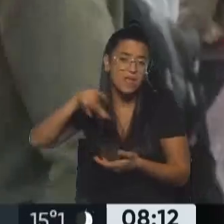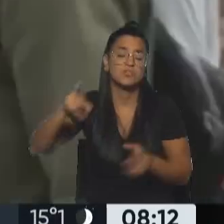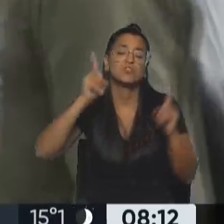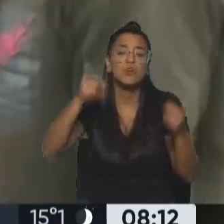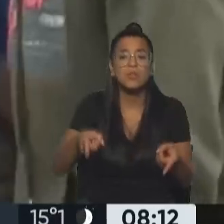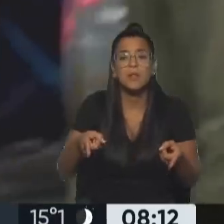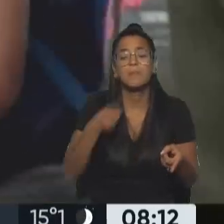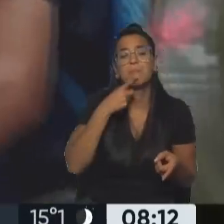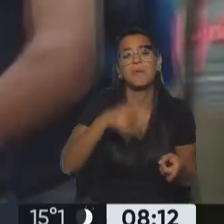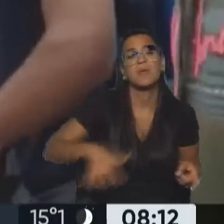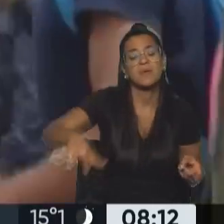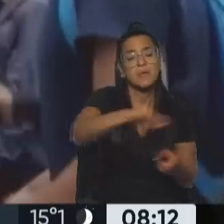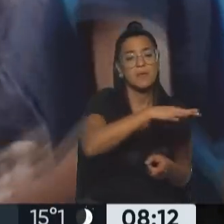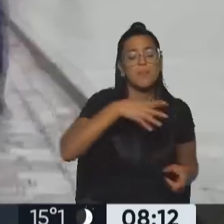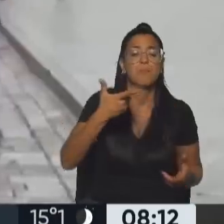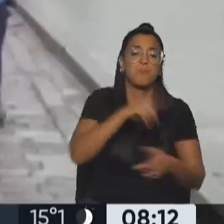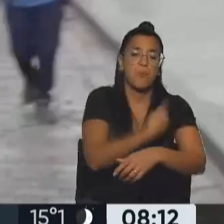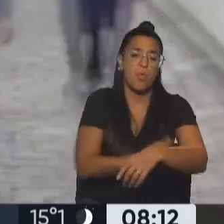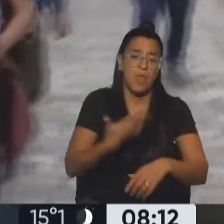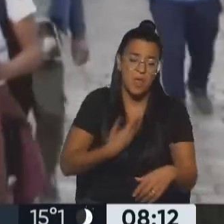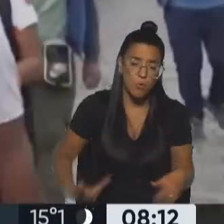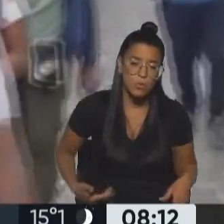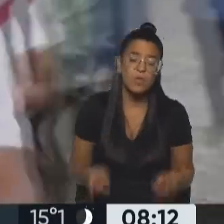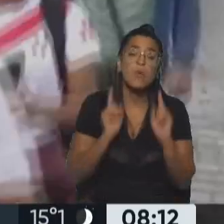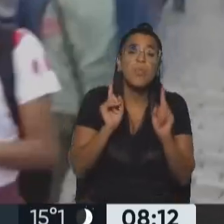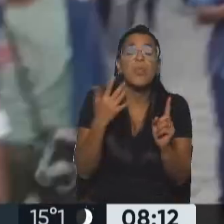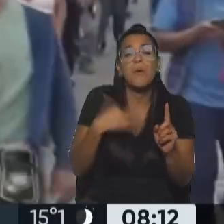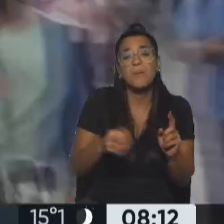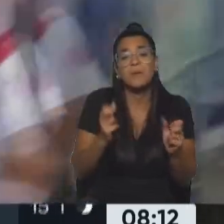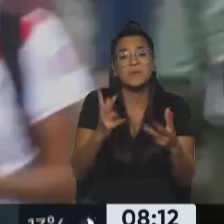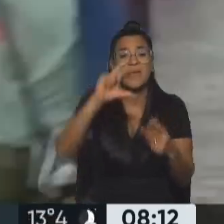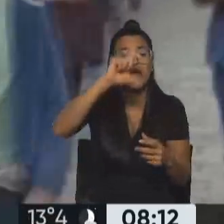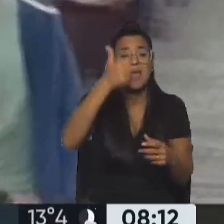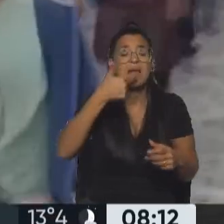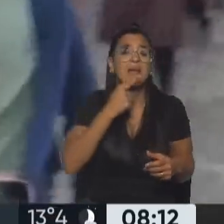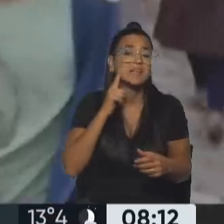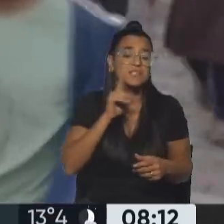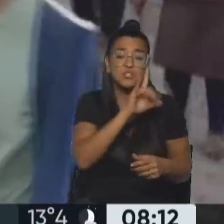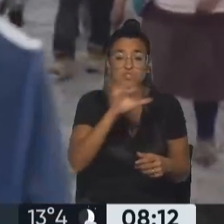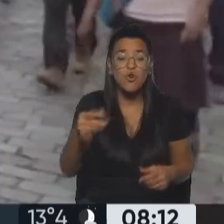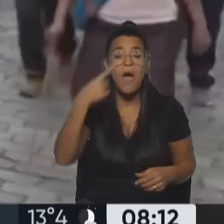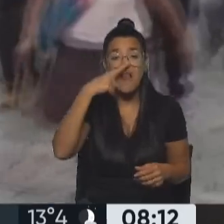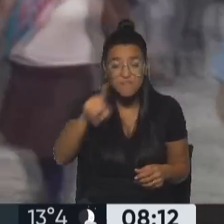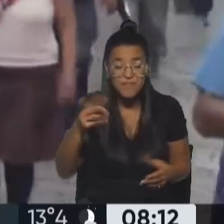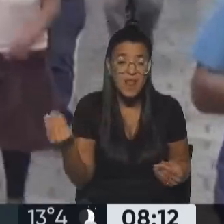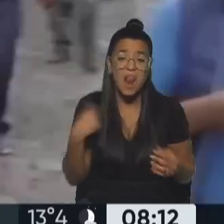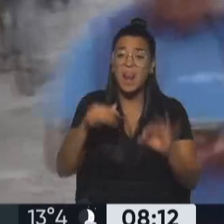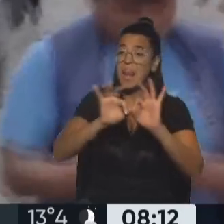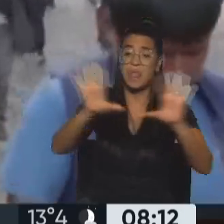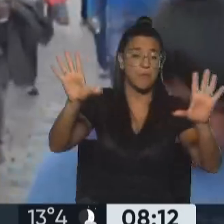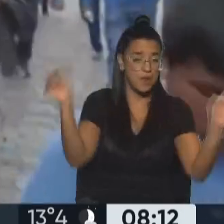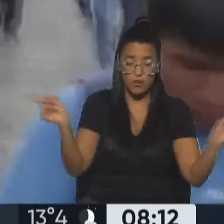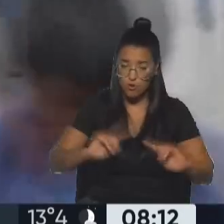lo que es la sede del poder ejecutivo primero Tenemos que hablar de que Castillo finalmente no fue liberado como se